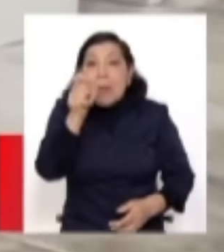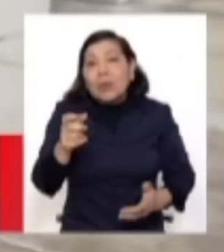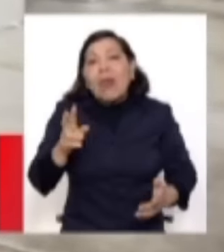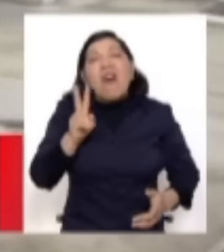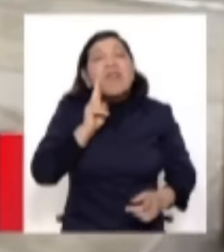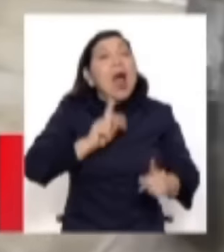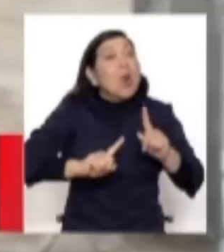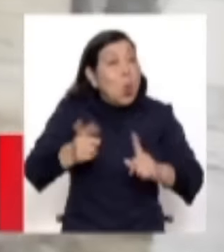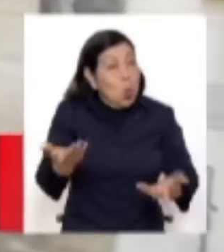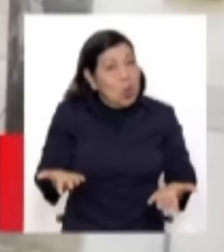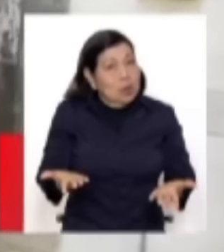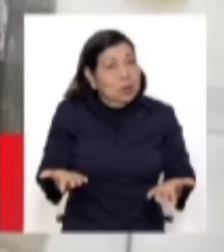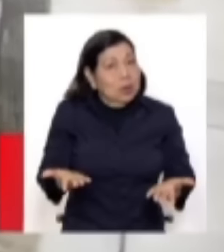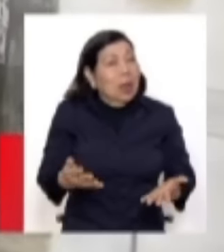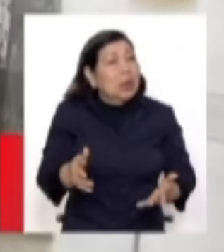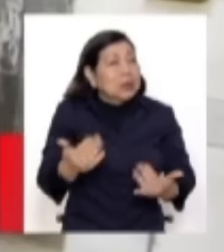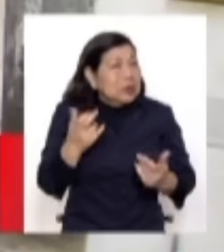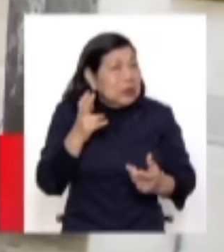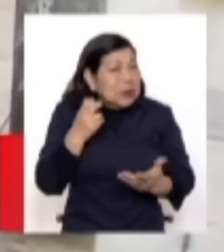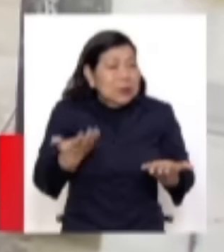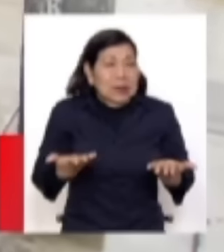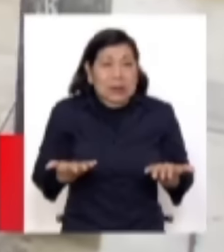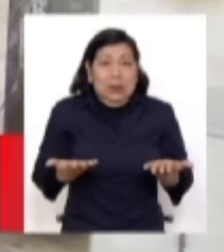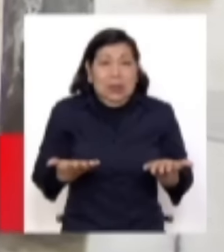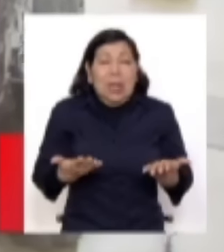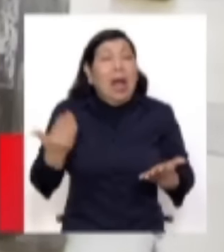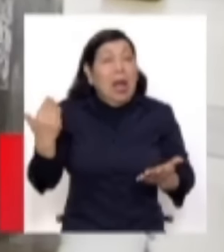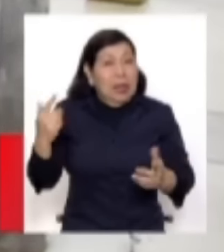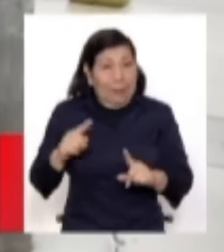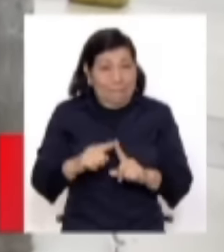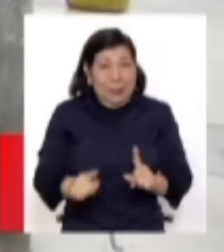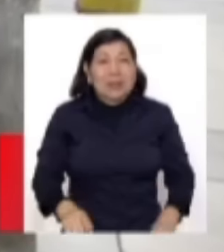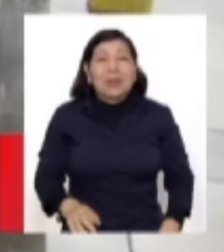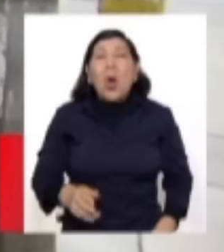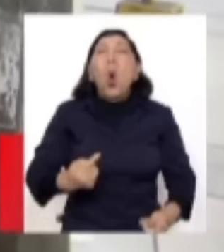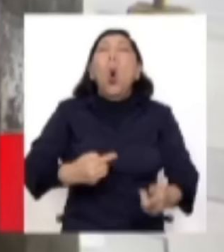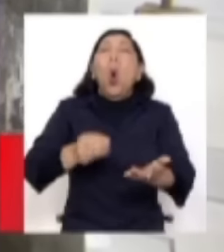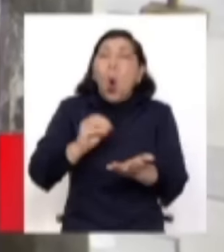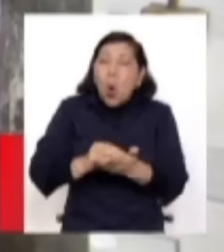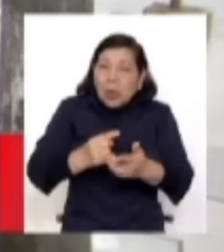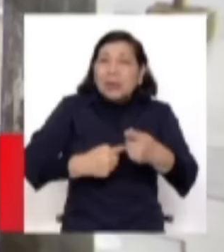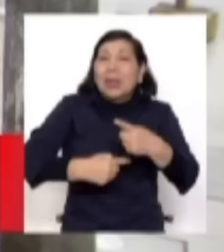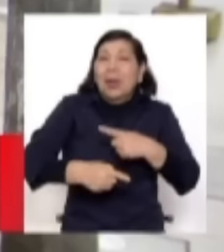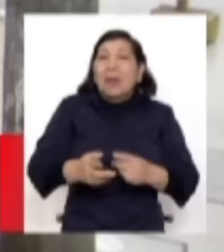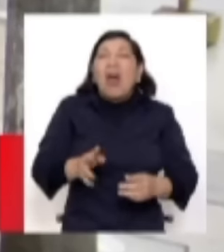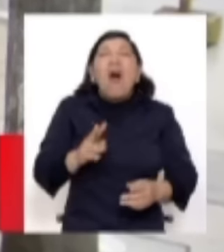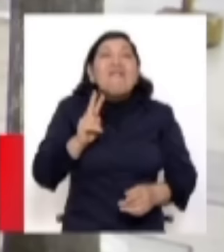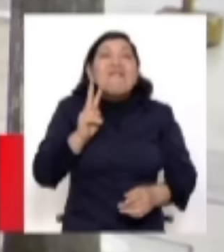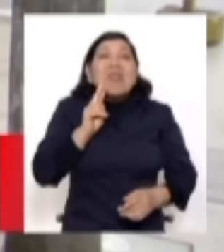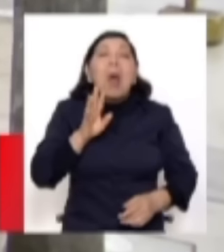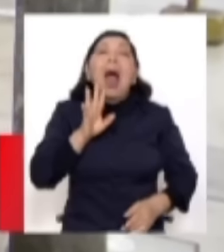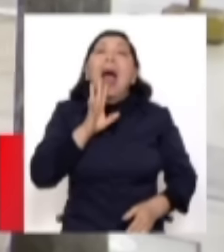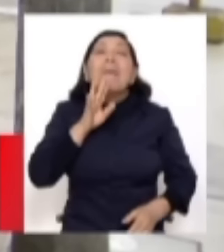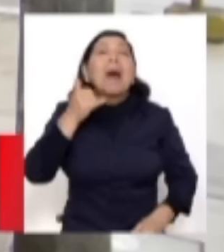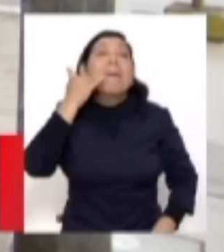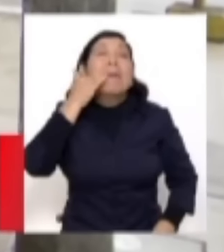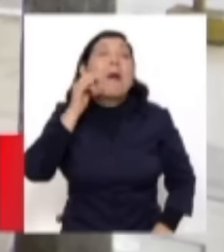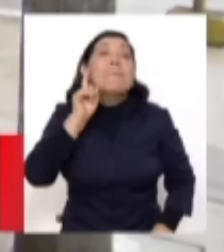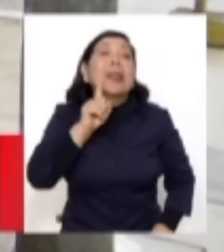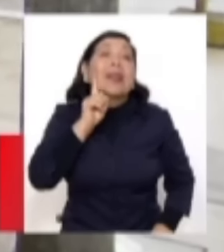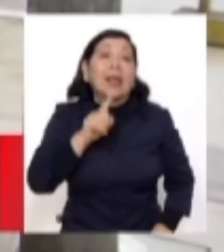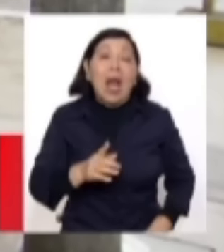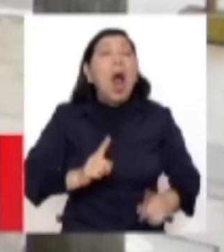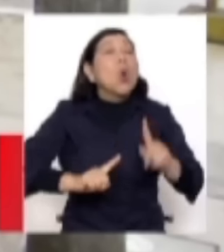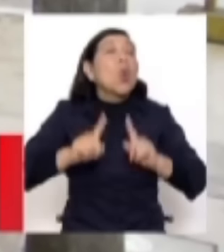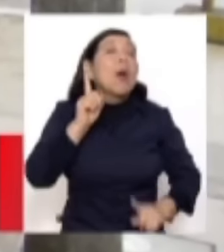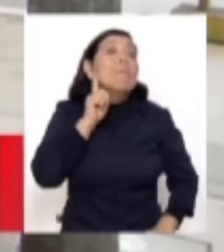ya habíamos dejado de escuchar incluso hace buen tiempo, se están retornando esta modalidad. Y lo curioso del caso